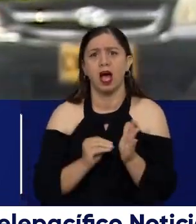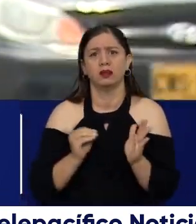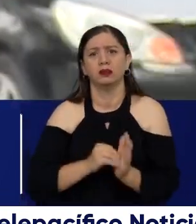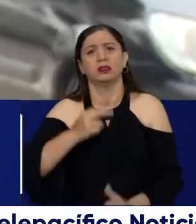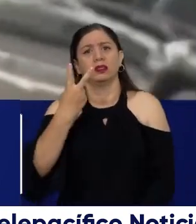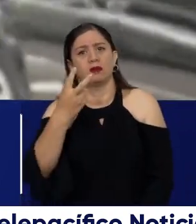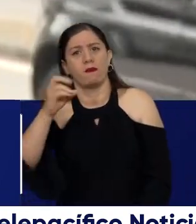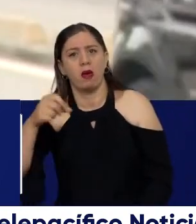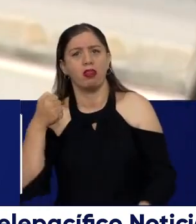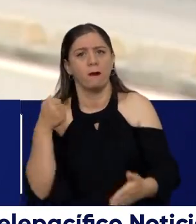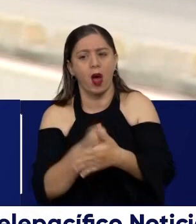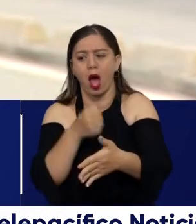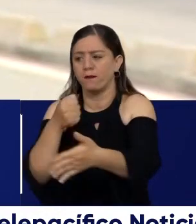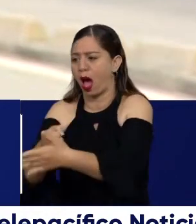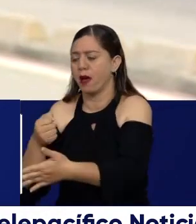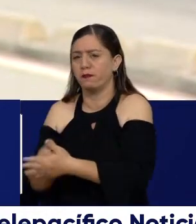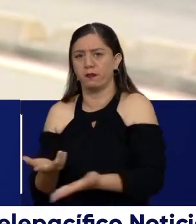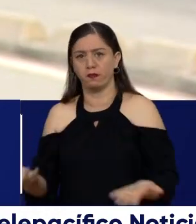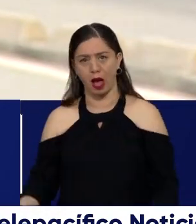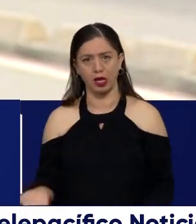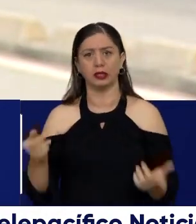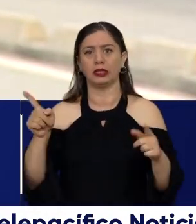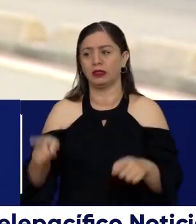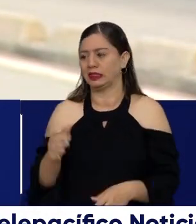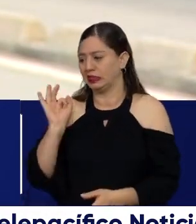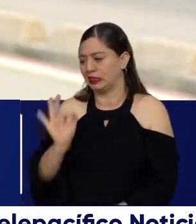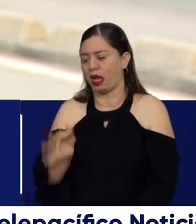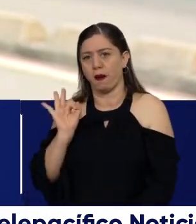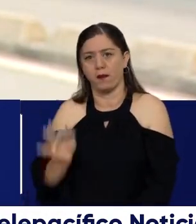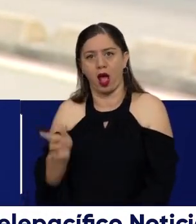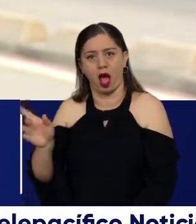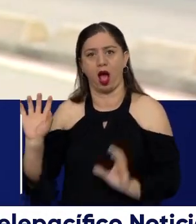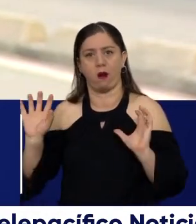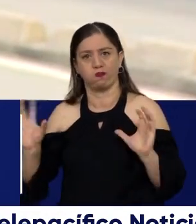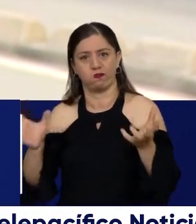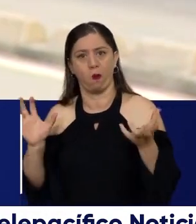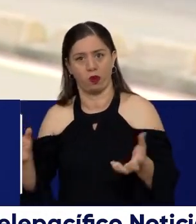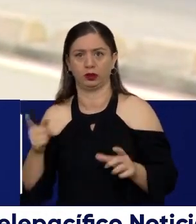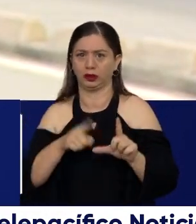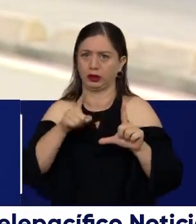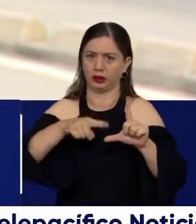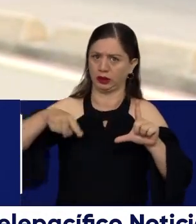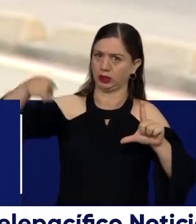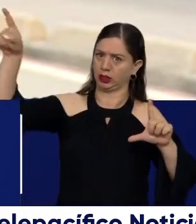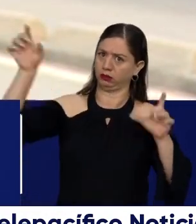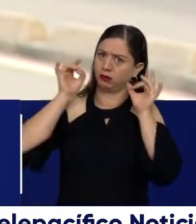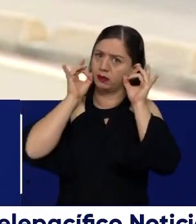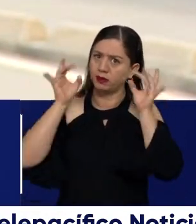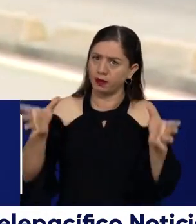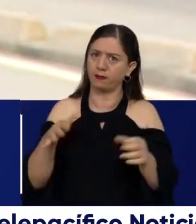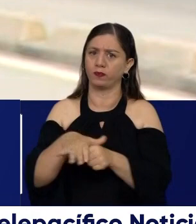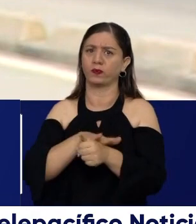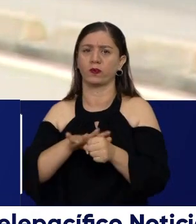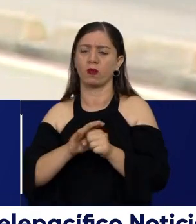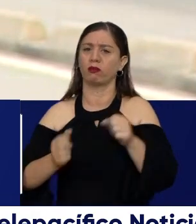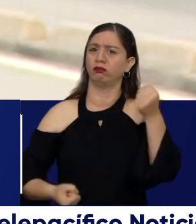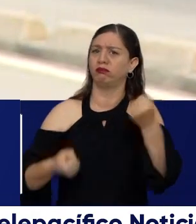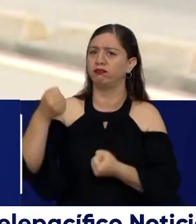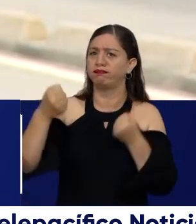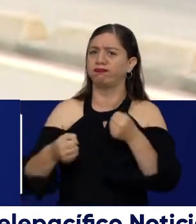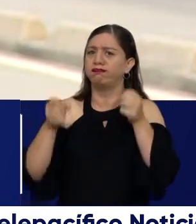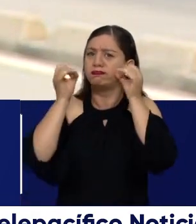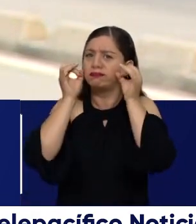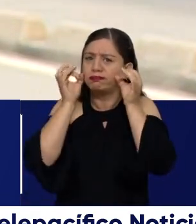de tránsito en los cuales se ha visto involucrada una ambulancia, una cifra alta para este tipo de vehículo que presta un servicio